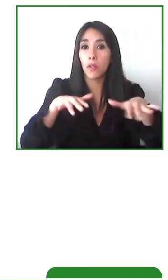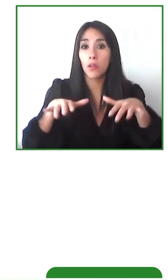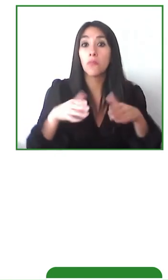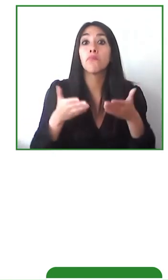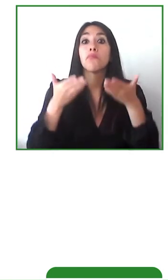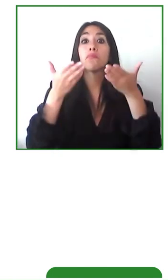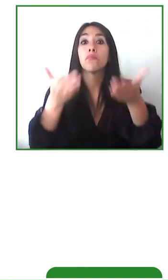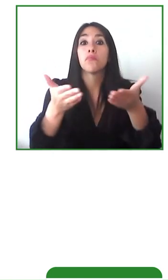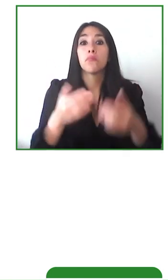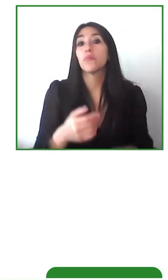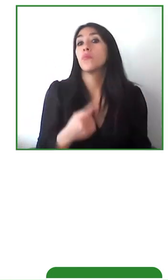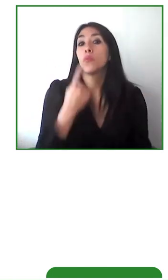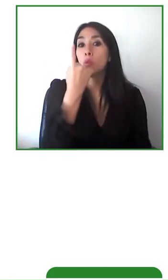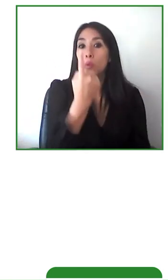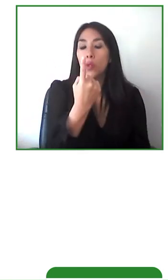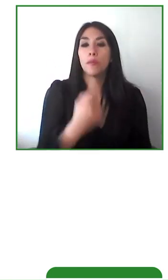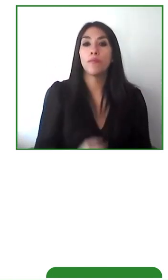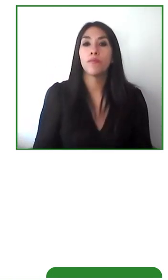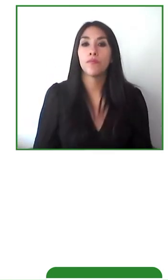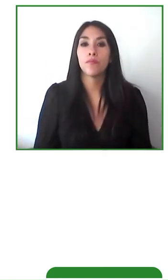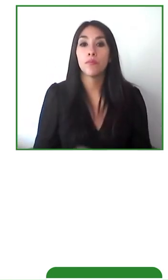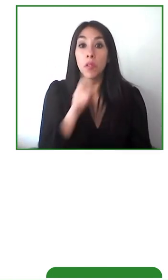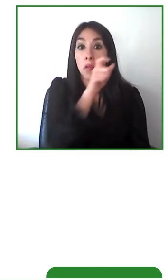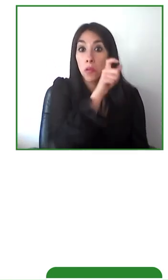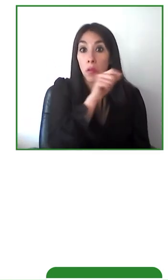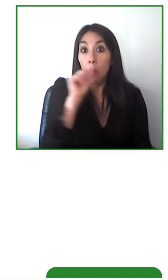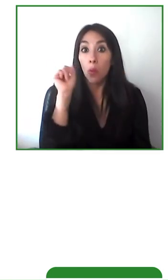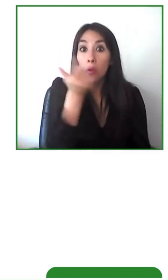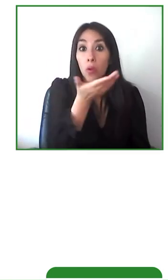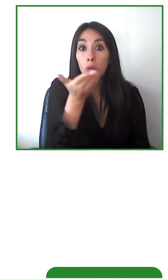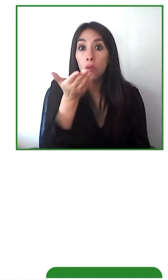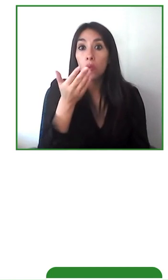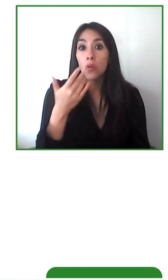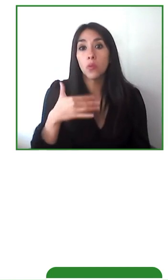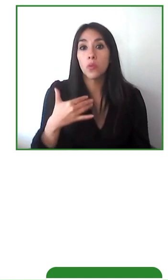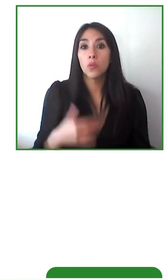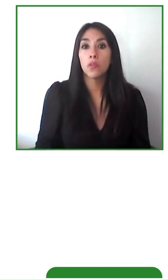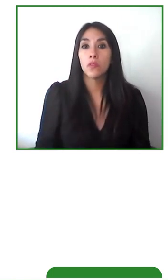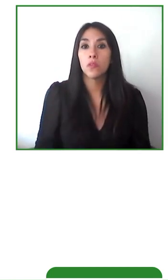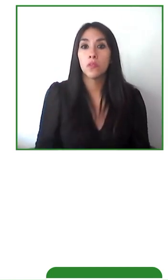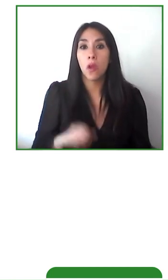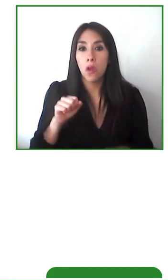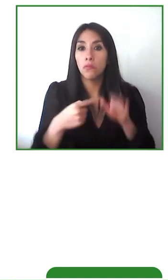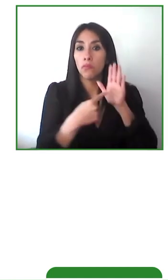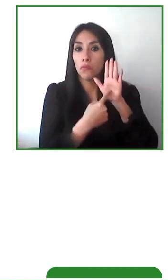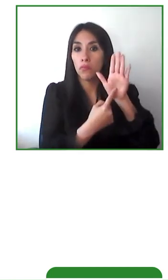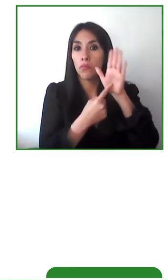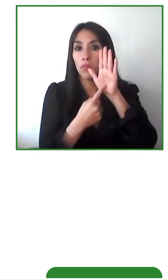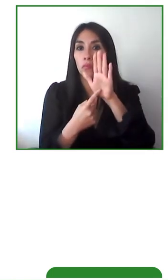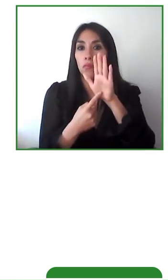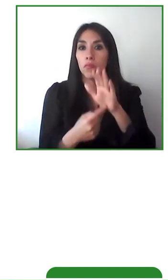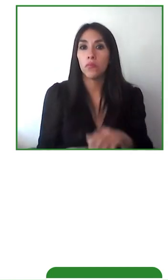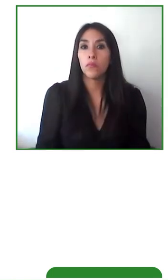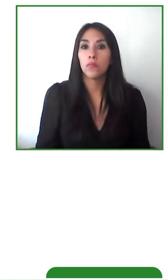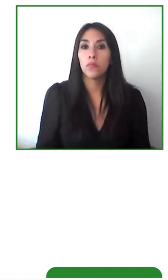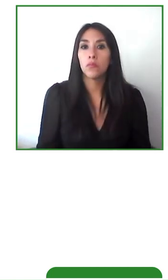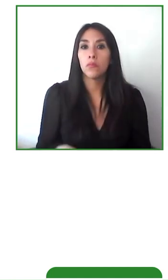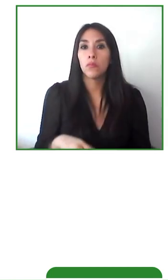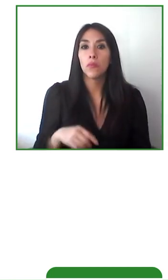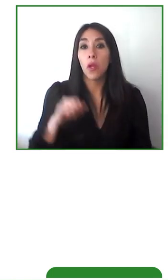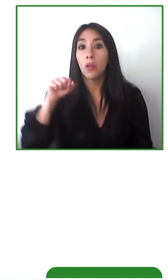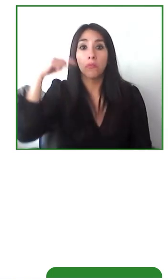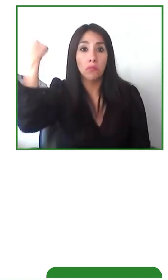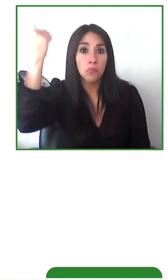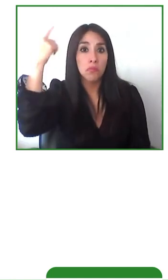que es sumamente interesante poder mostrarlo, pero también en general nosotros pensamos que la